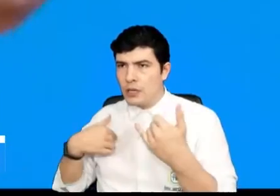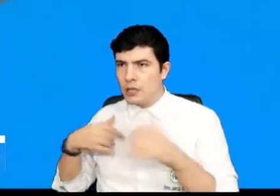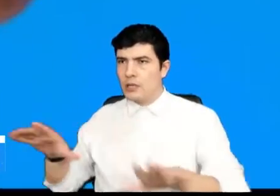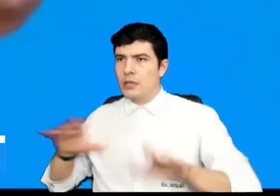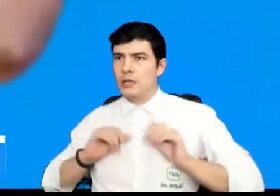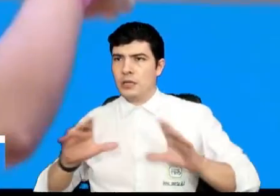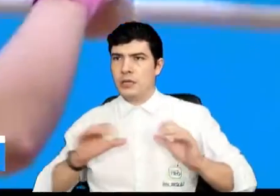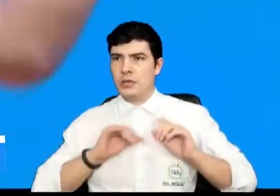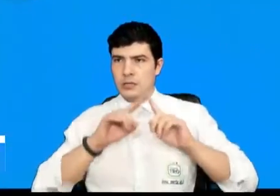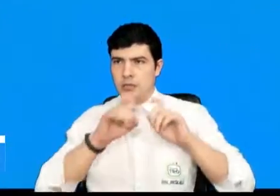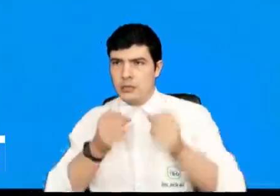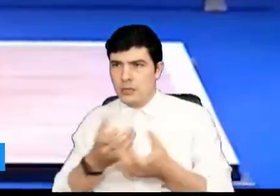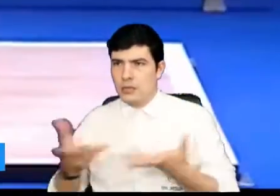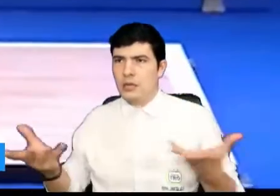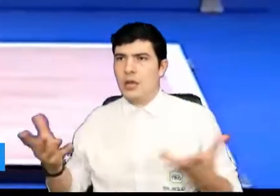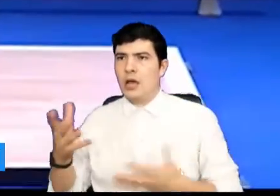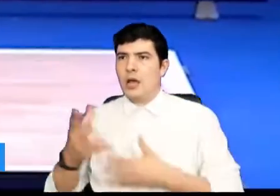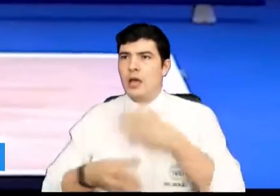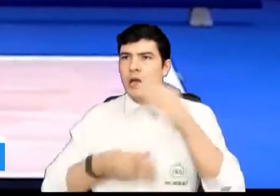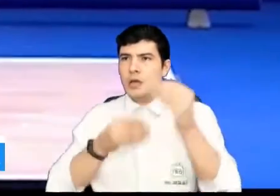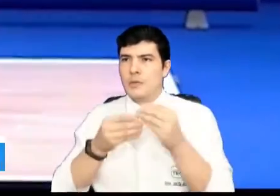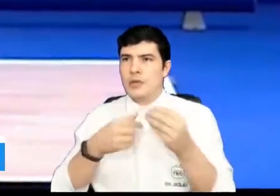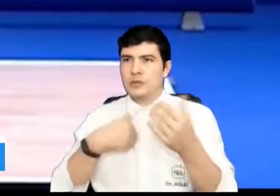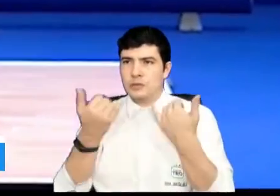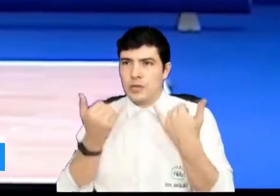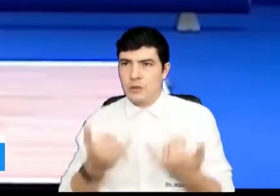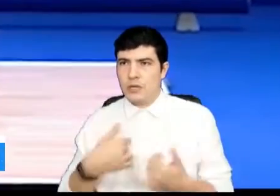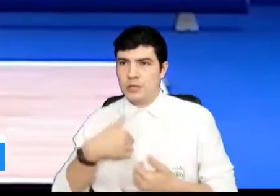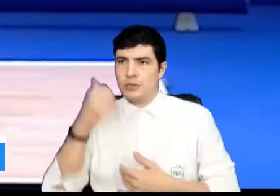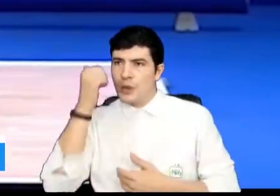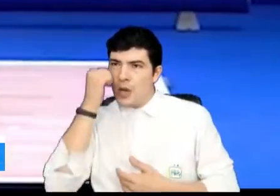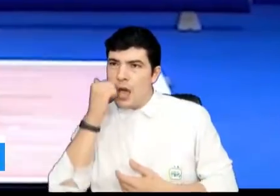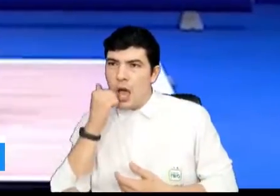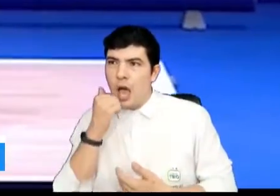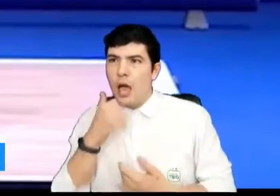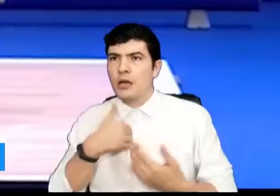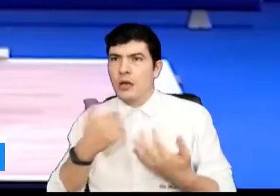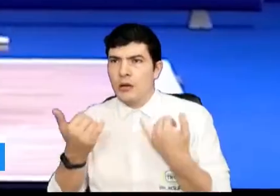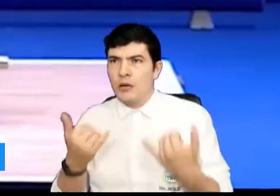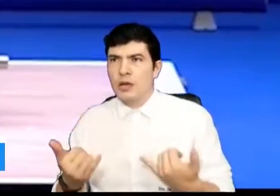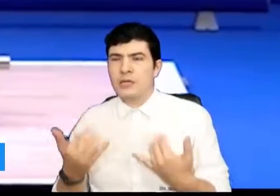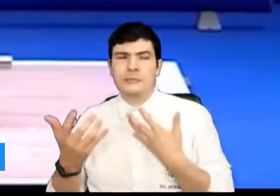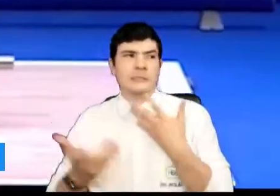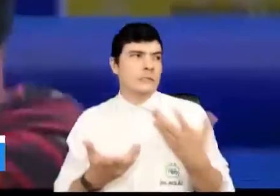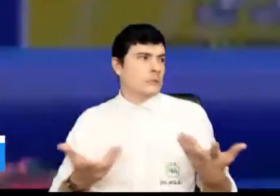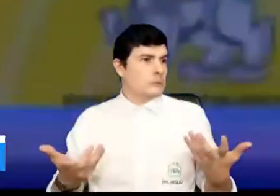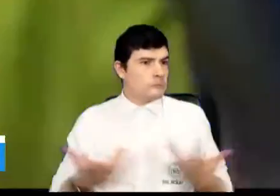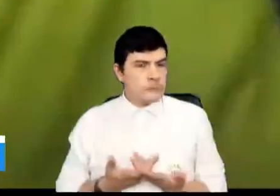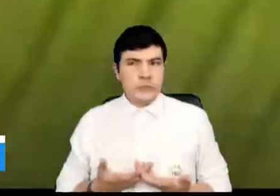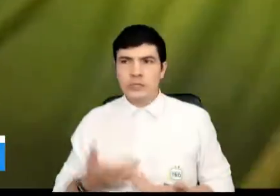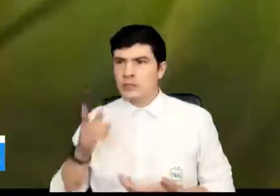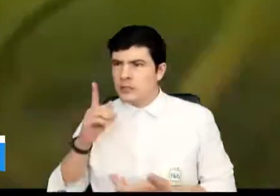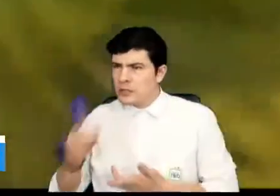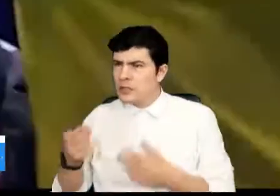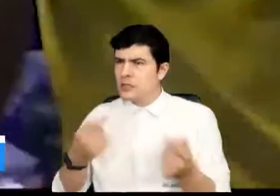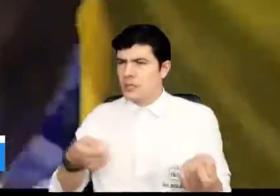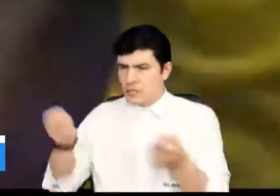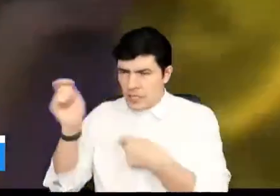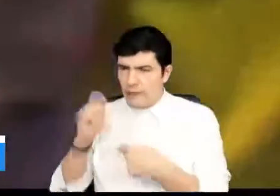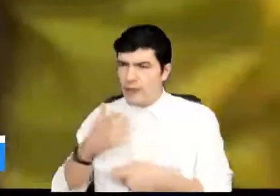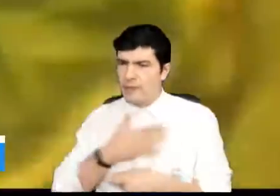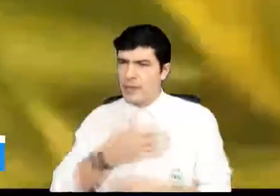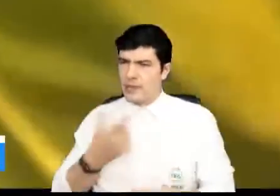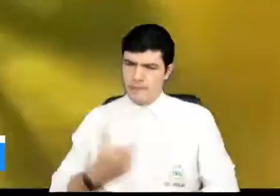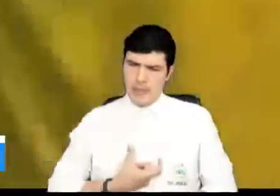recientes del campeonato del mundo que conseguí el año pasado en el Mundial de Tailandia. La verdad me siento supremamente triste ver